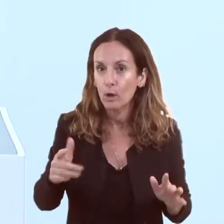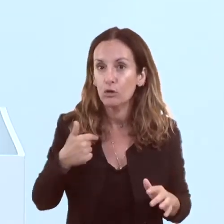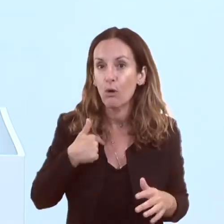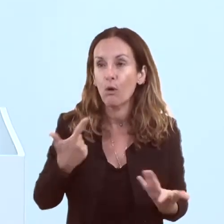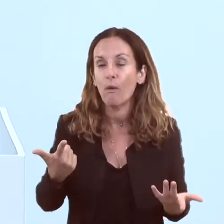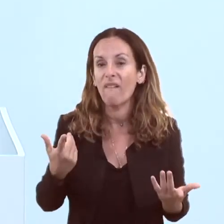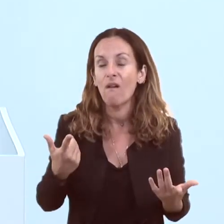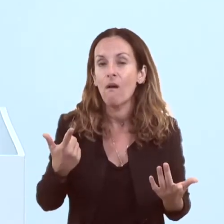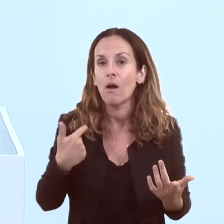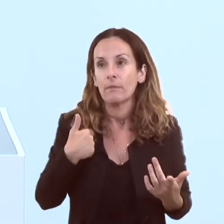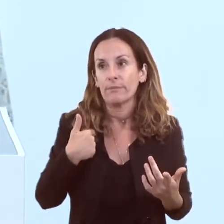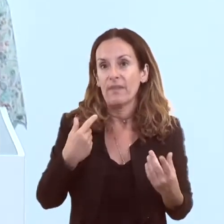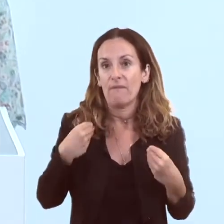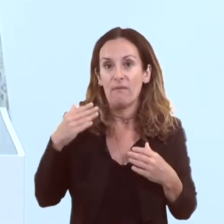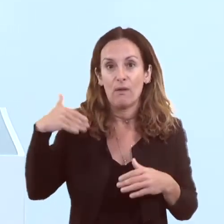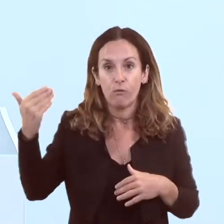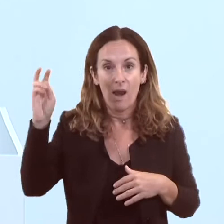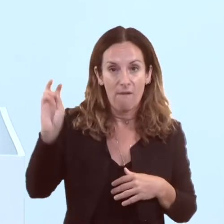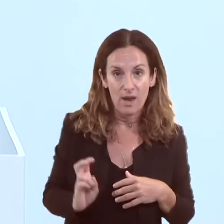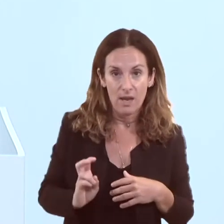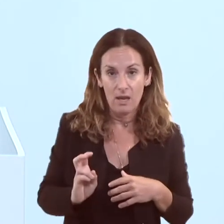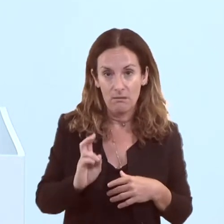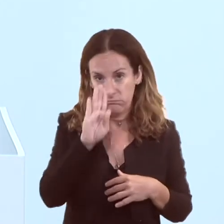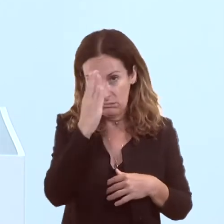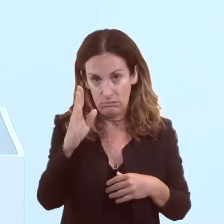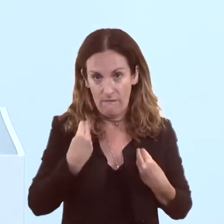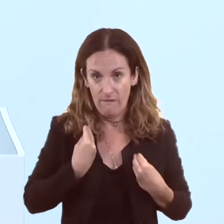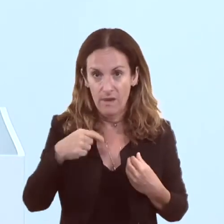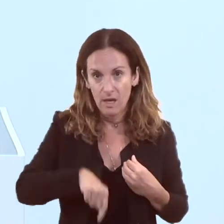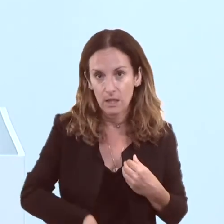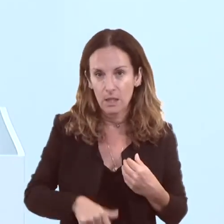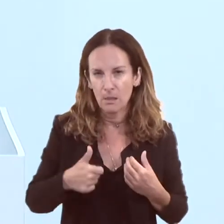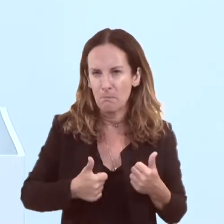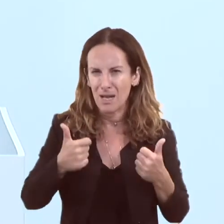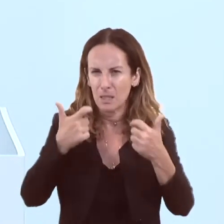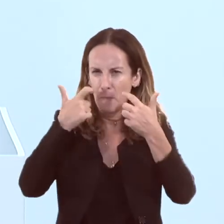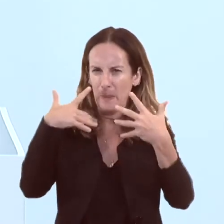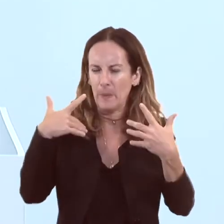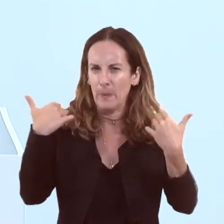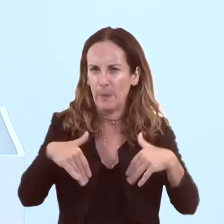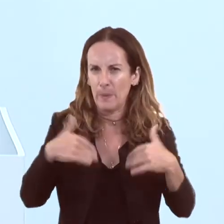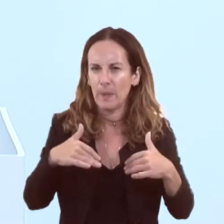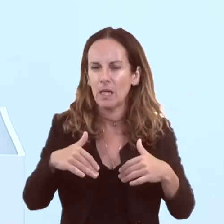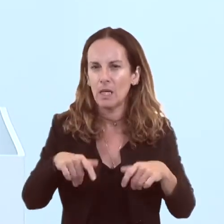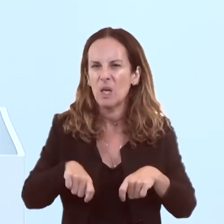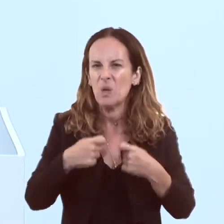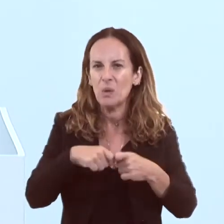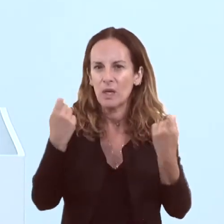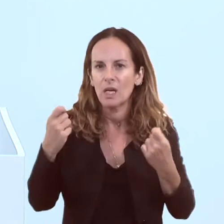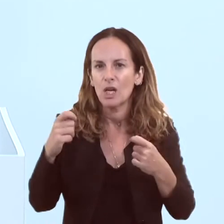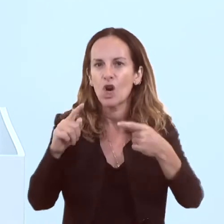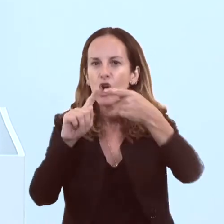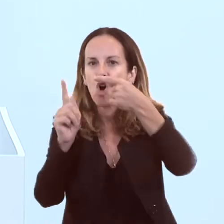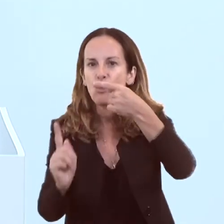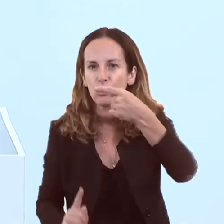más más presión y hace más daño a la vista de los sentidos es la corta pero claro tampoco pretendemos podemos